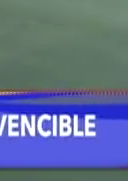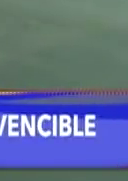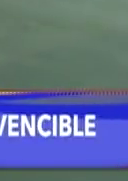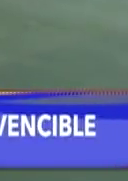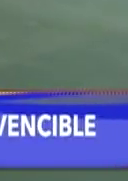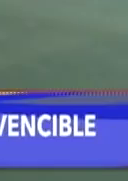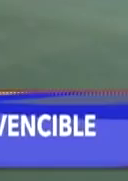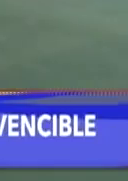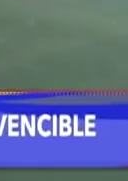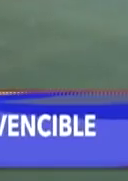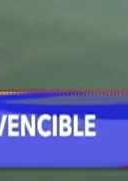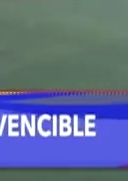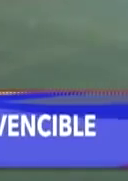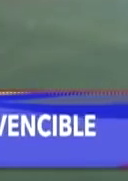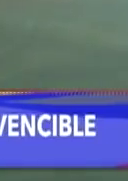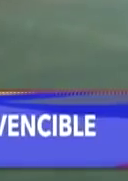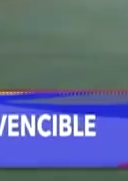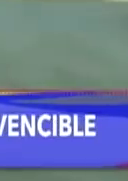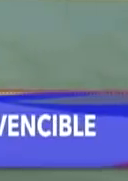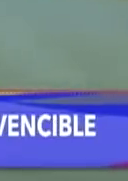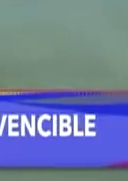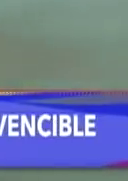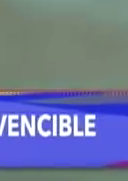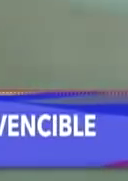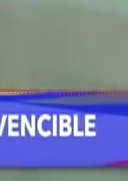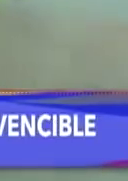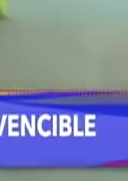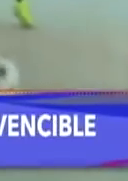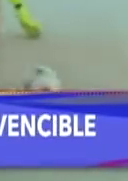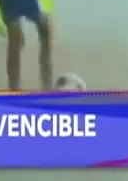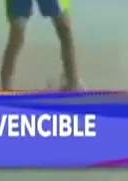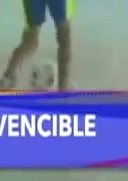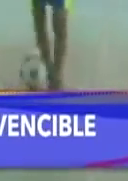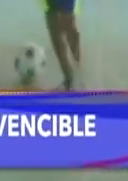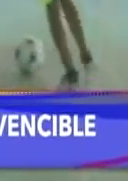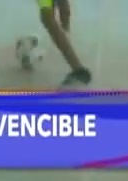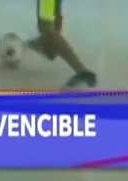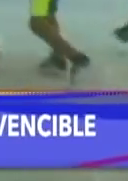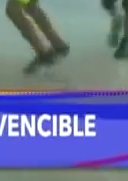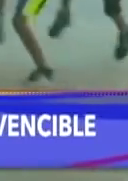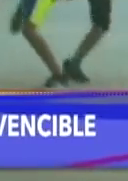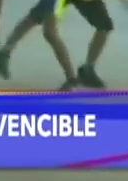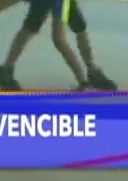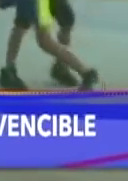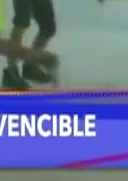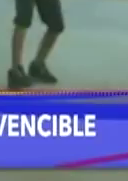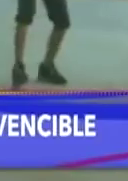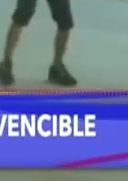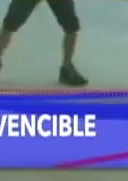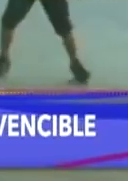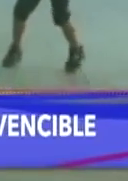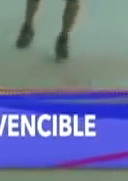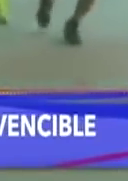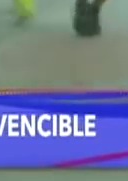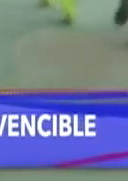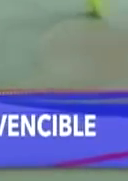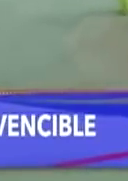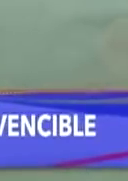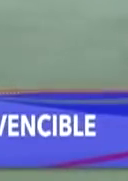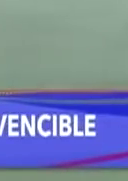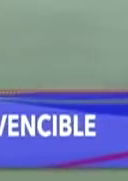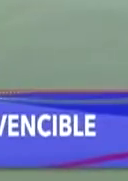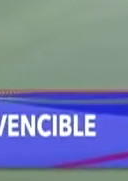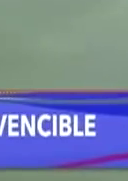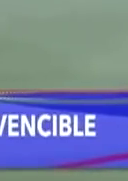disculpar al gobernador Marcos Torres, que se encuentra en la capital de la República. También se encuentra con nosotros la doctora Mari Romero,